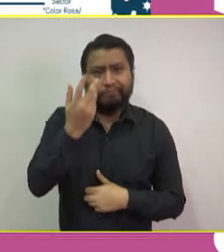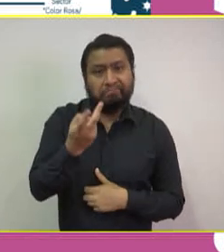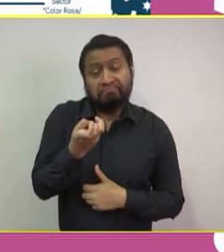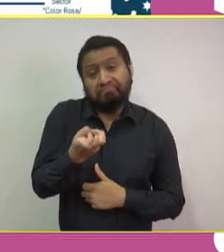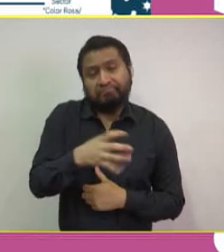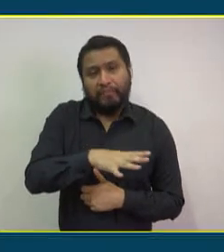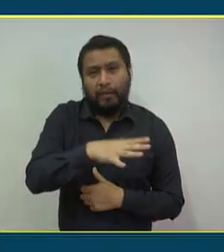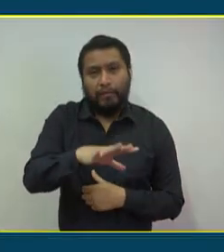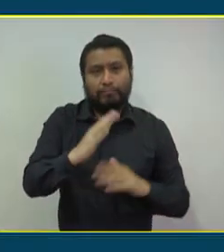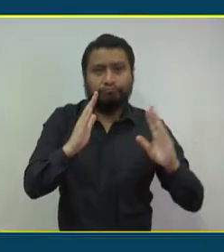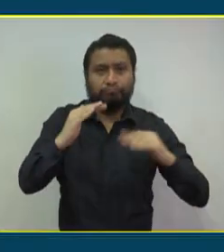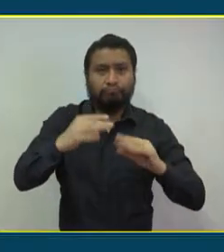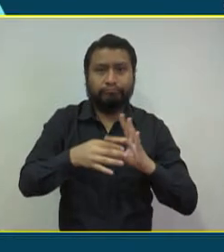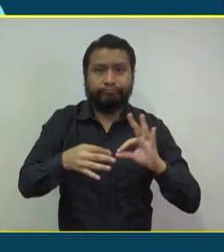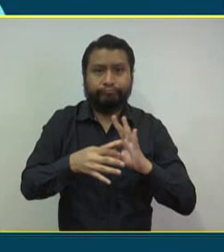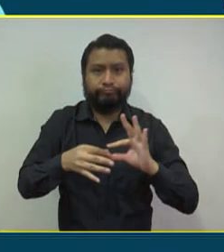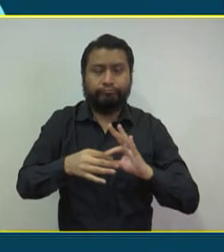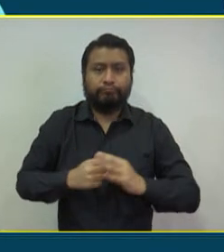tablero.